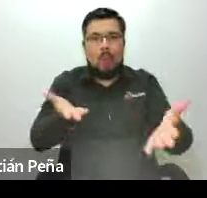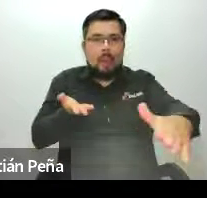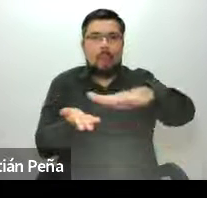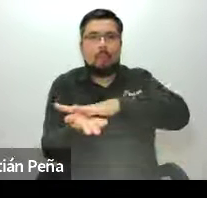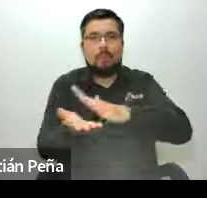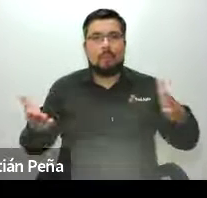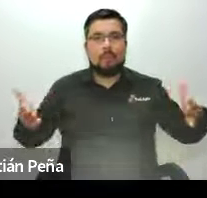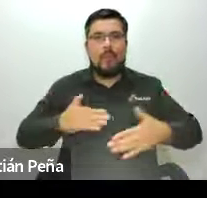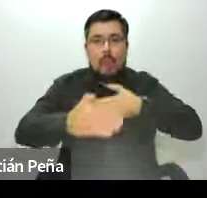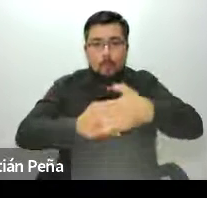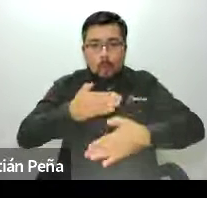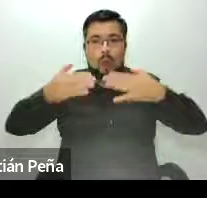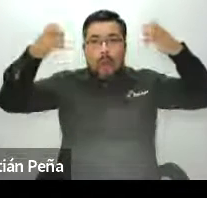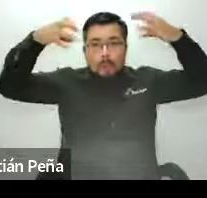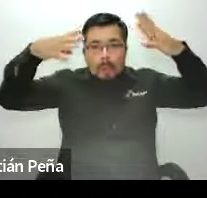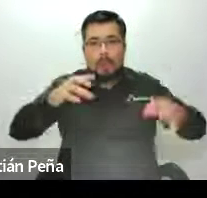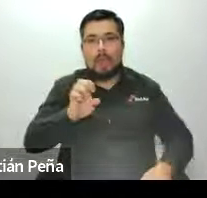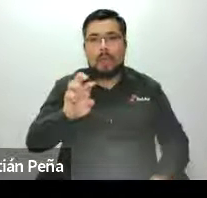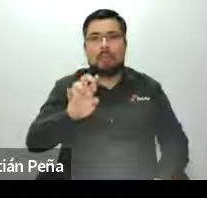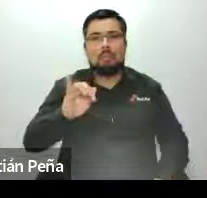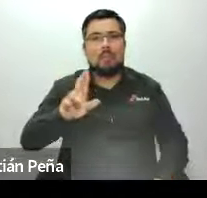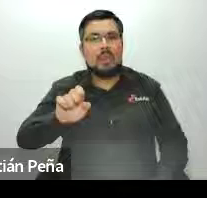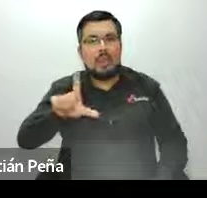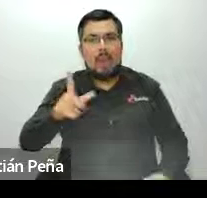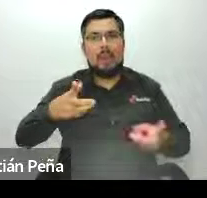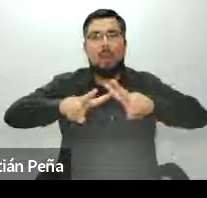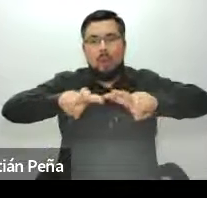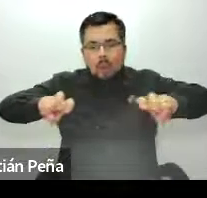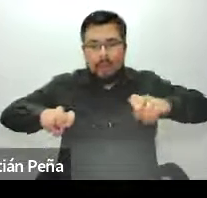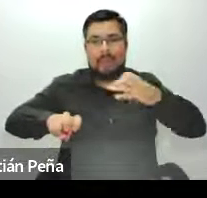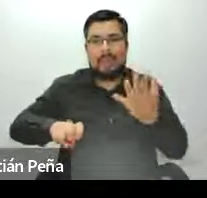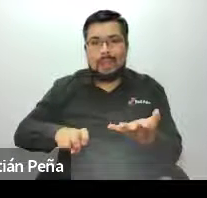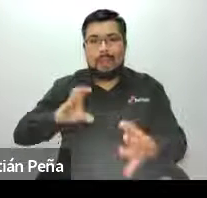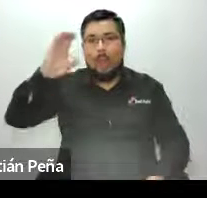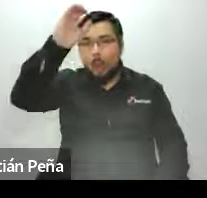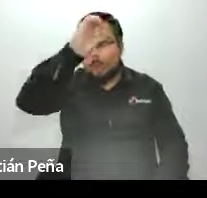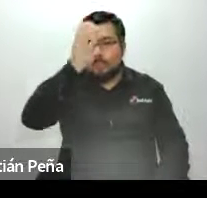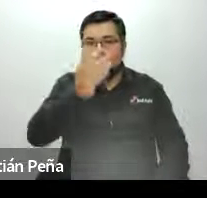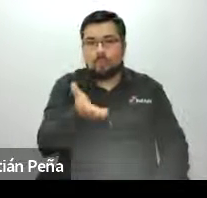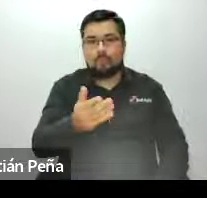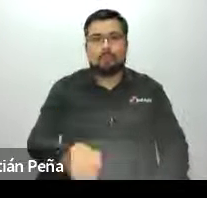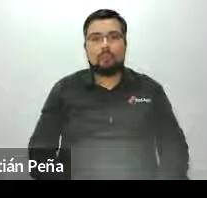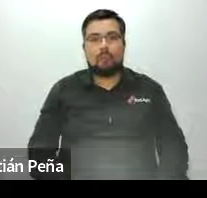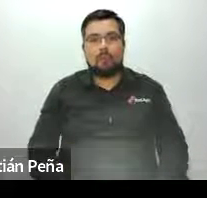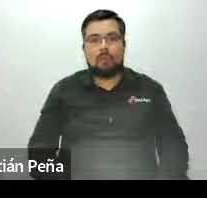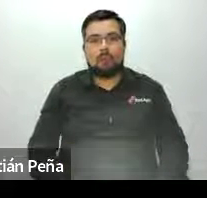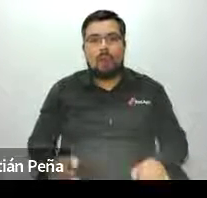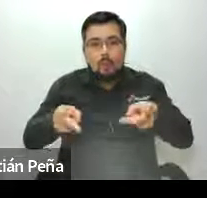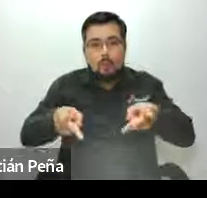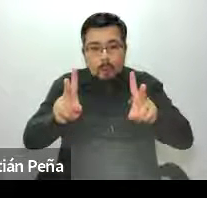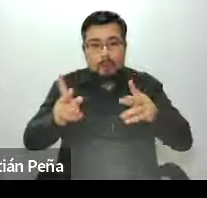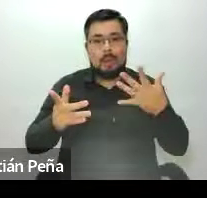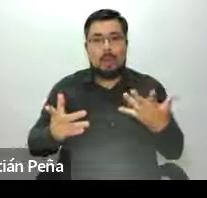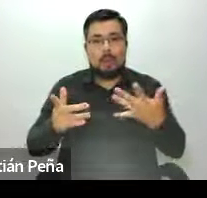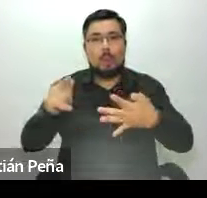espiral, cuando uno lo analiza desde esa perspectiva muy profundamente, te permite estos componentes que la Lili va a explicar, ¿no?